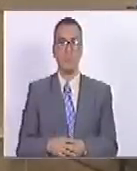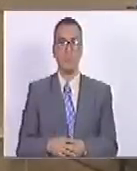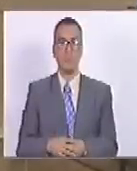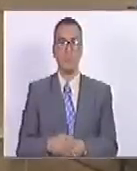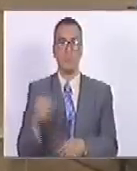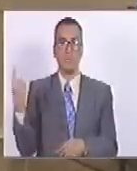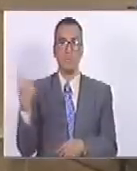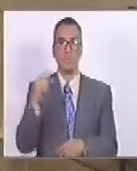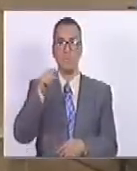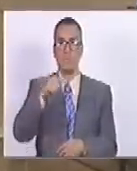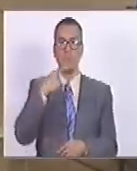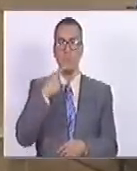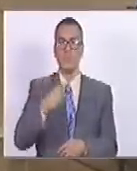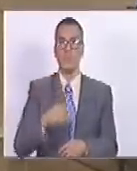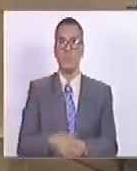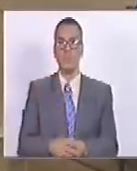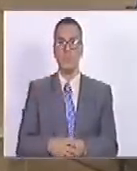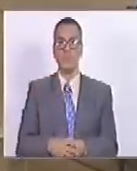puesto